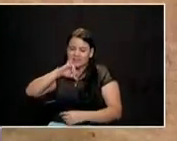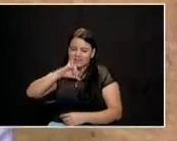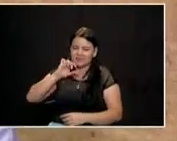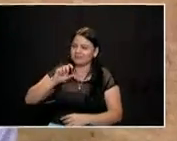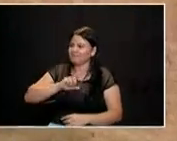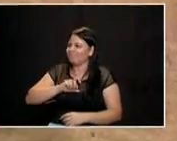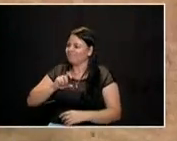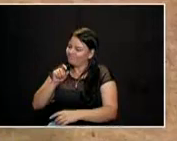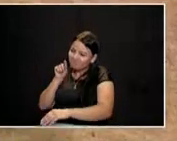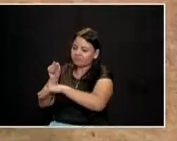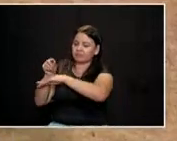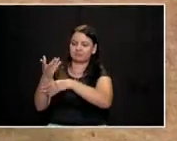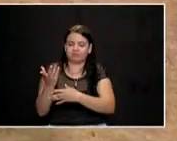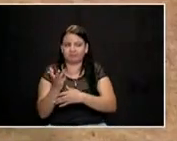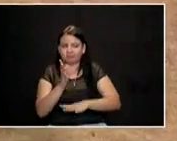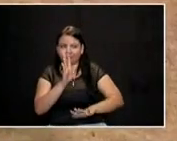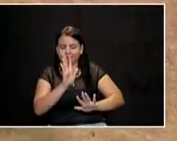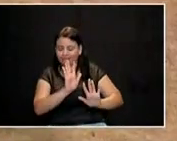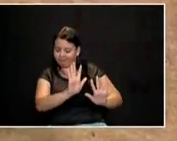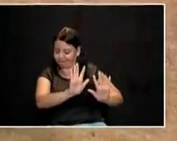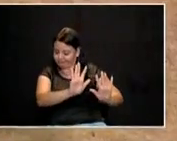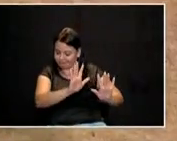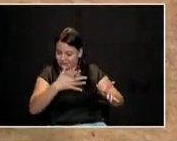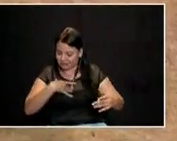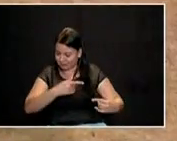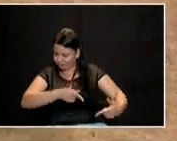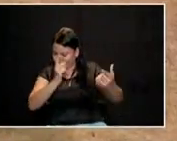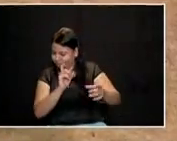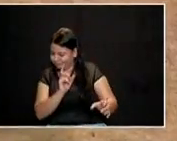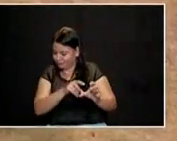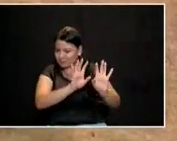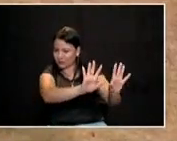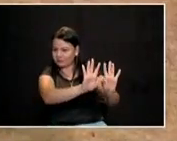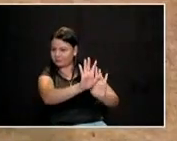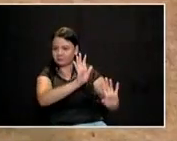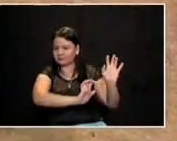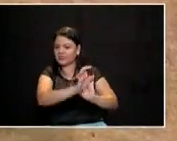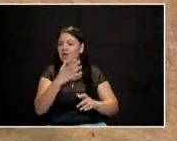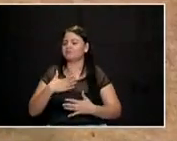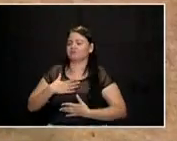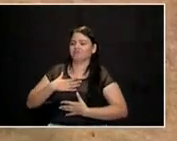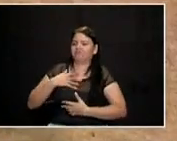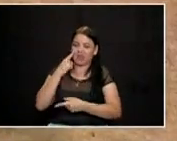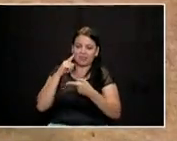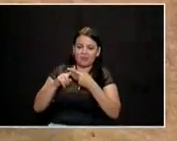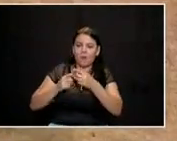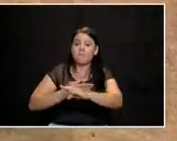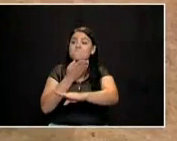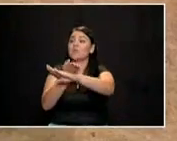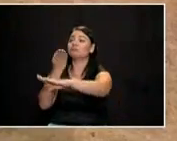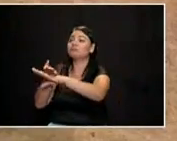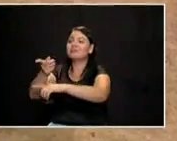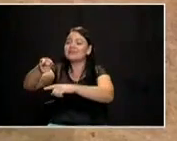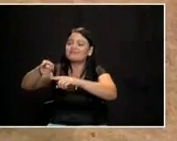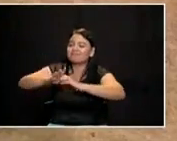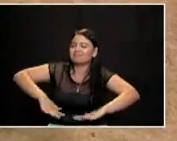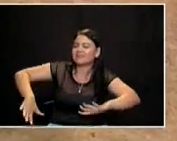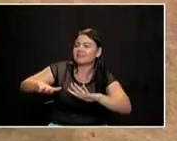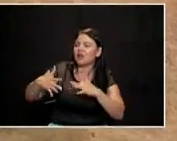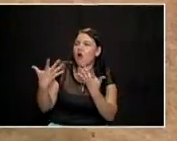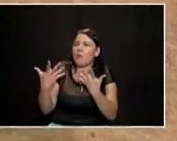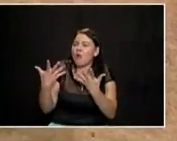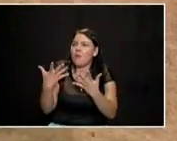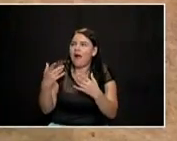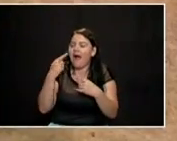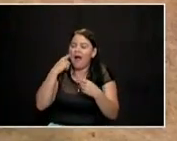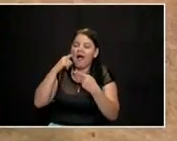Nosotros no vamos a entrar en ese tipo de polarización. Vamos a seguir con propuestas, hablando de convertir a Medellín en una ecociudad, de